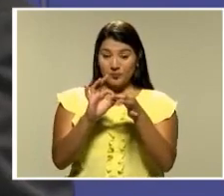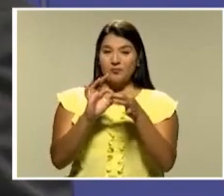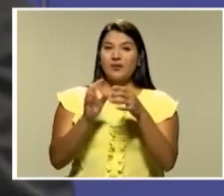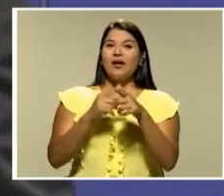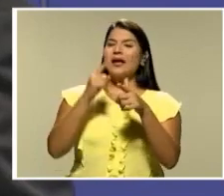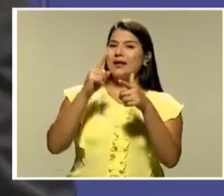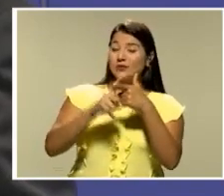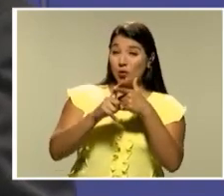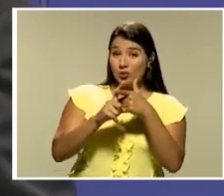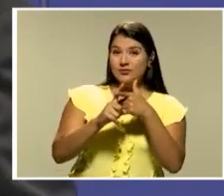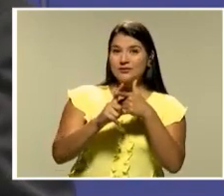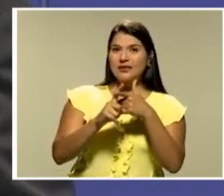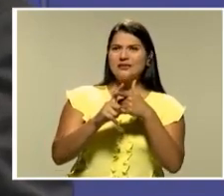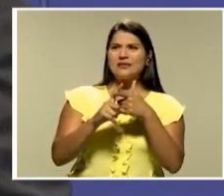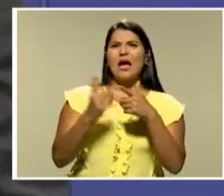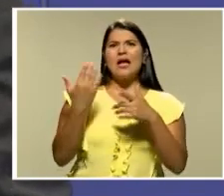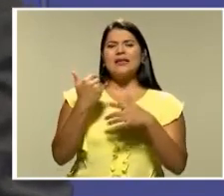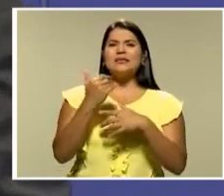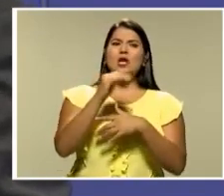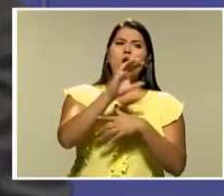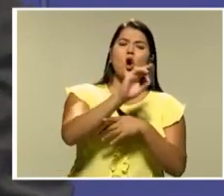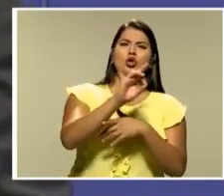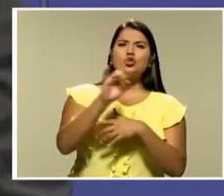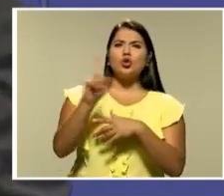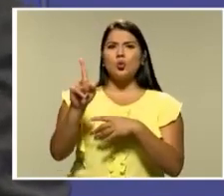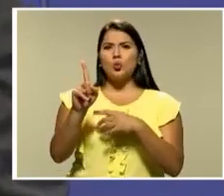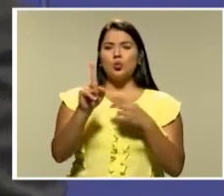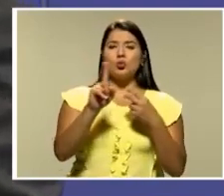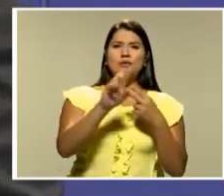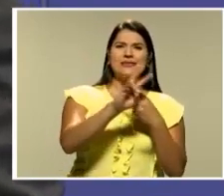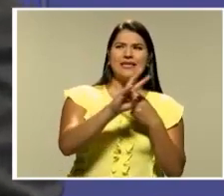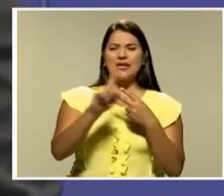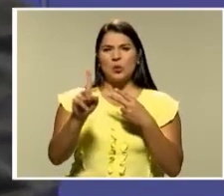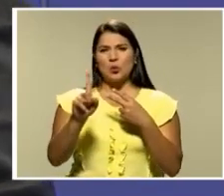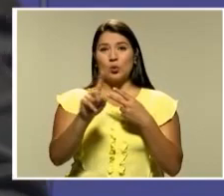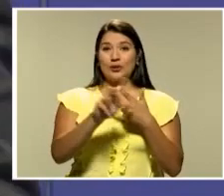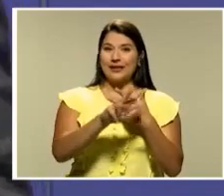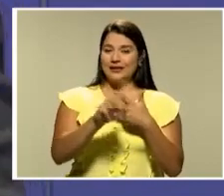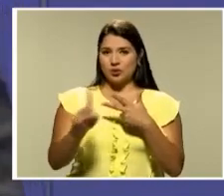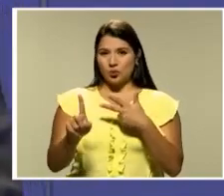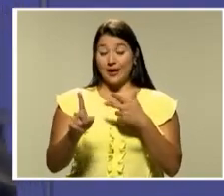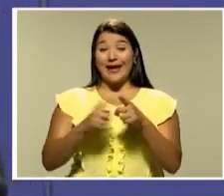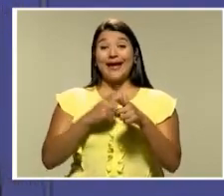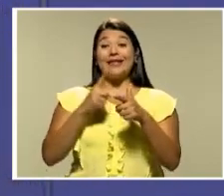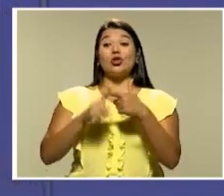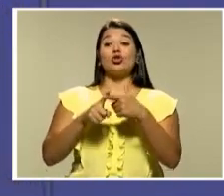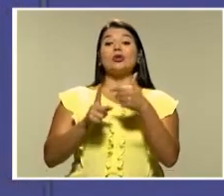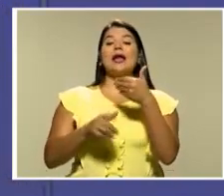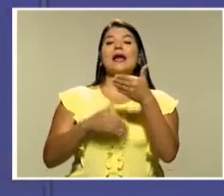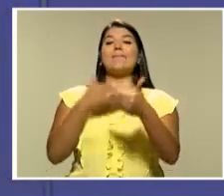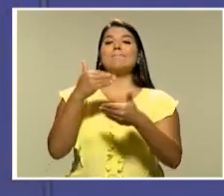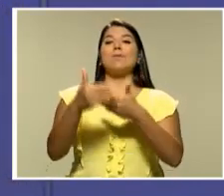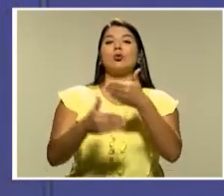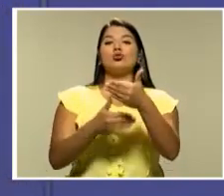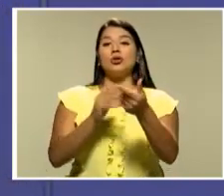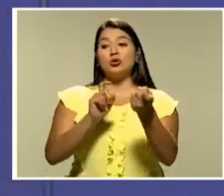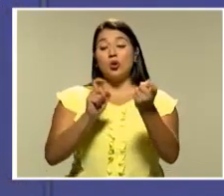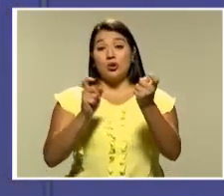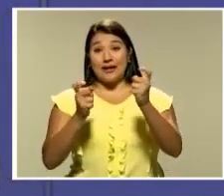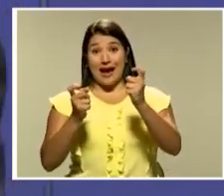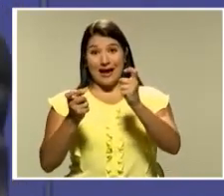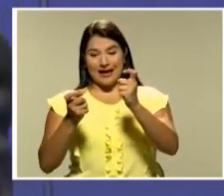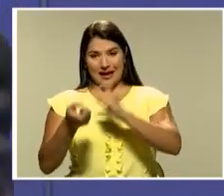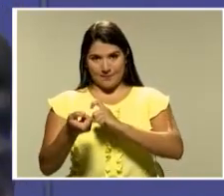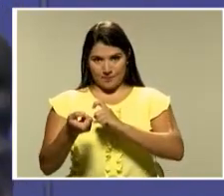a 8-1, 7-1 que 3-1. Y por lo tanto el proceso de ajuste tenía que ir por los dos